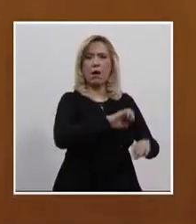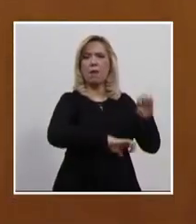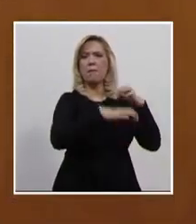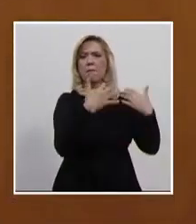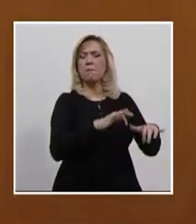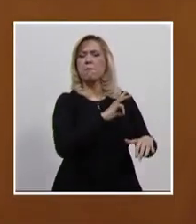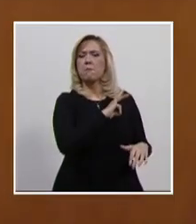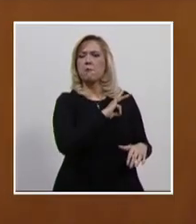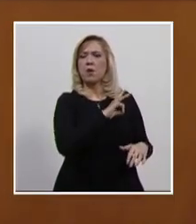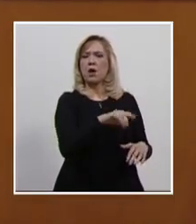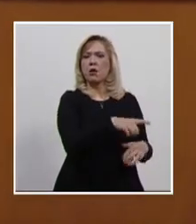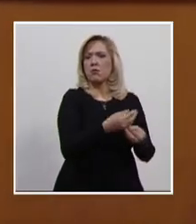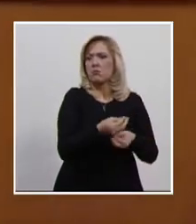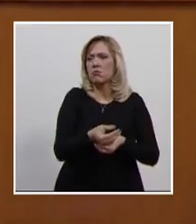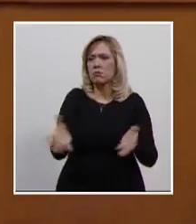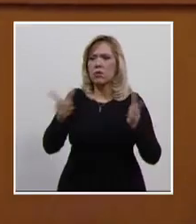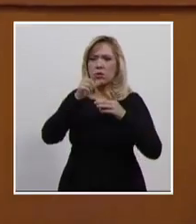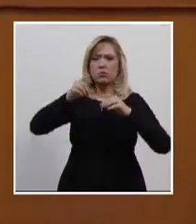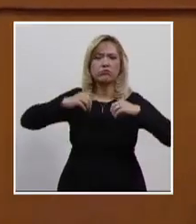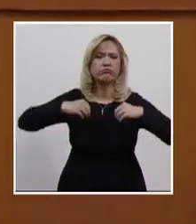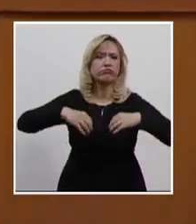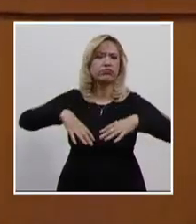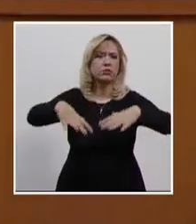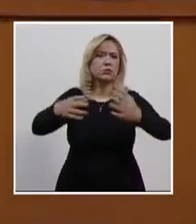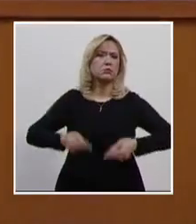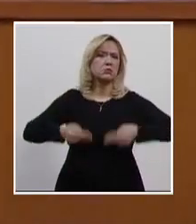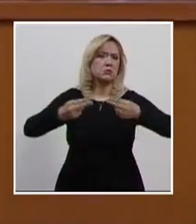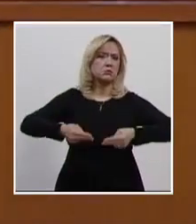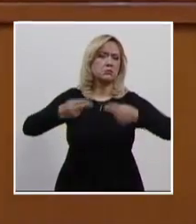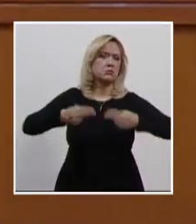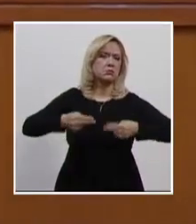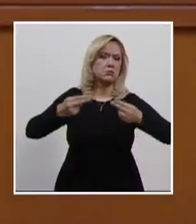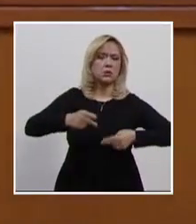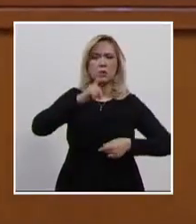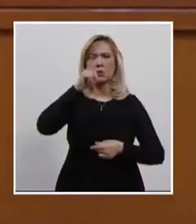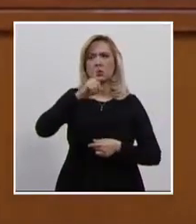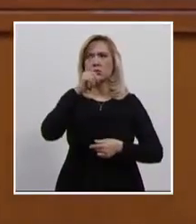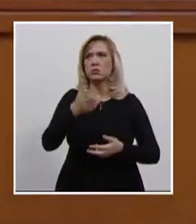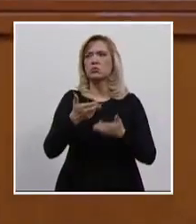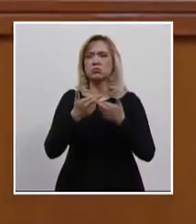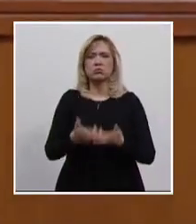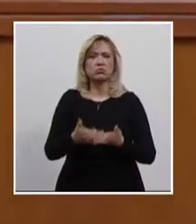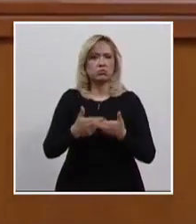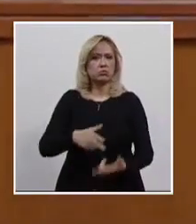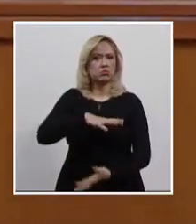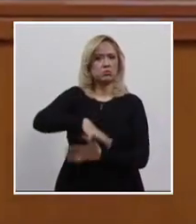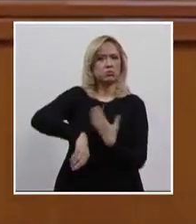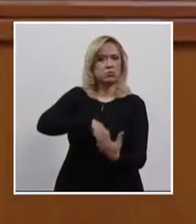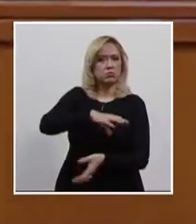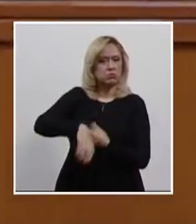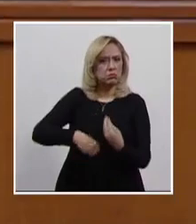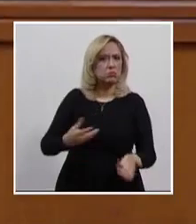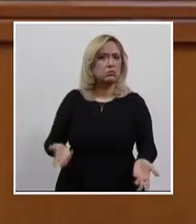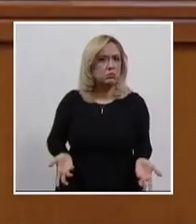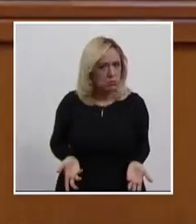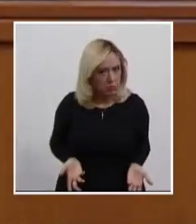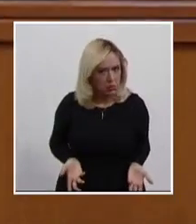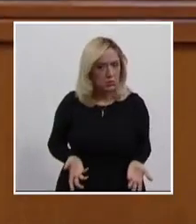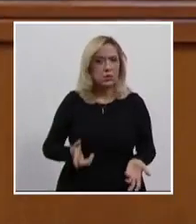en perjuicio de las demás participantes del mercado de generación de energía eléctrica. Como consecuencia,